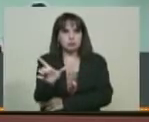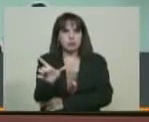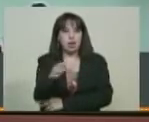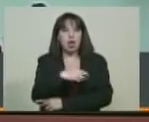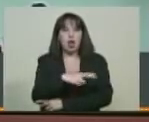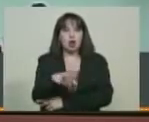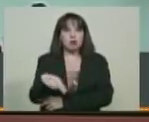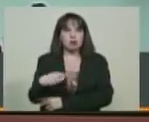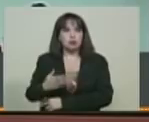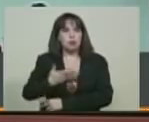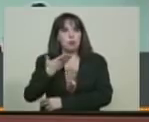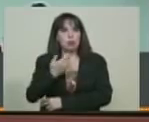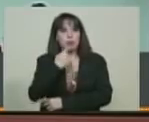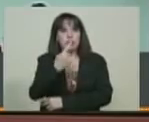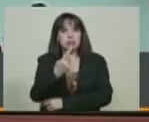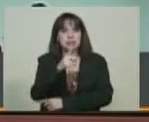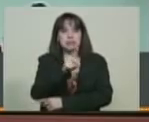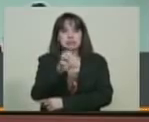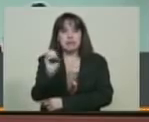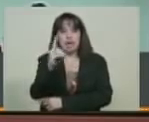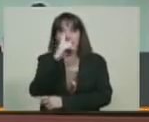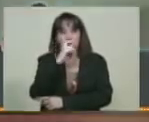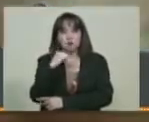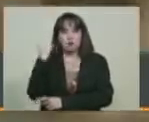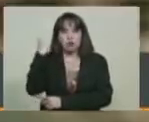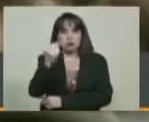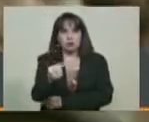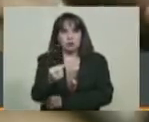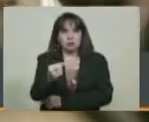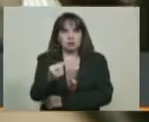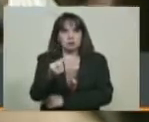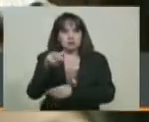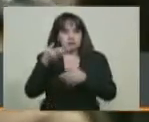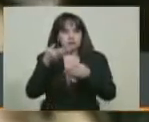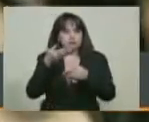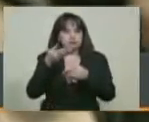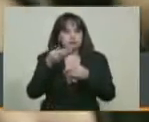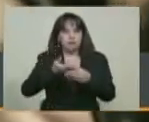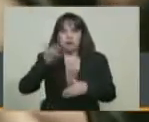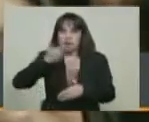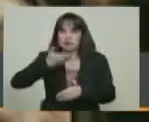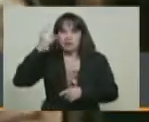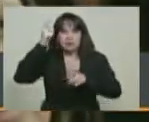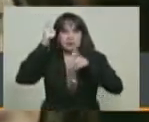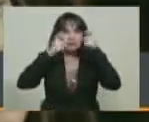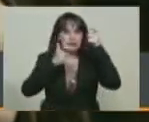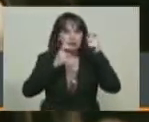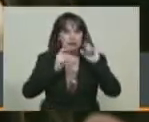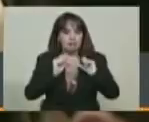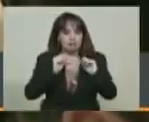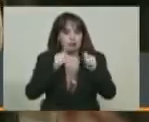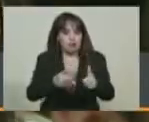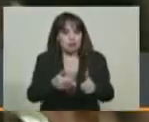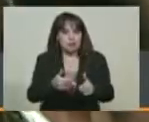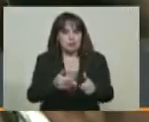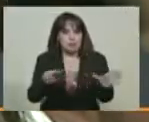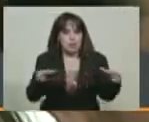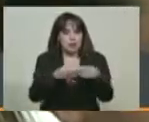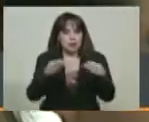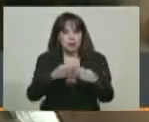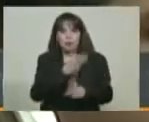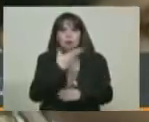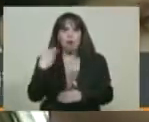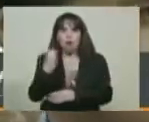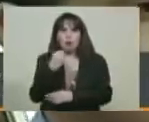nosotros podemos decir 10 años después, valió la pena la siembra del comandante Chávez, valió la pena, comandante Chávez, tu